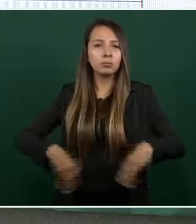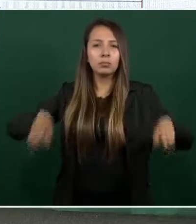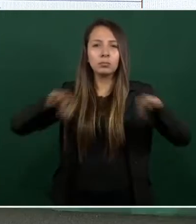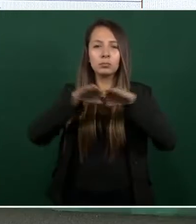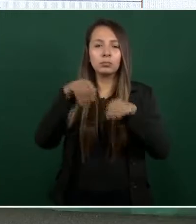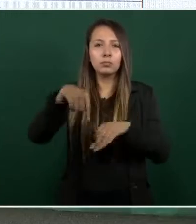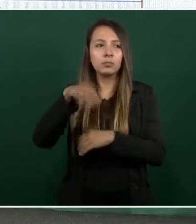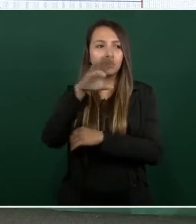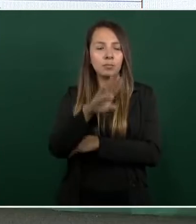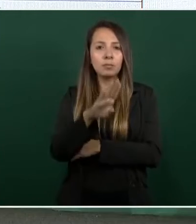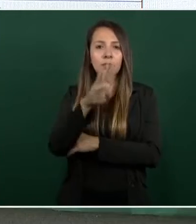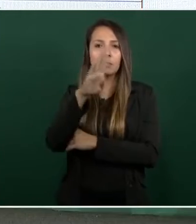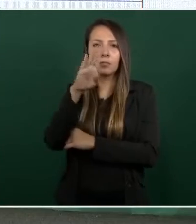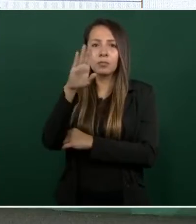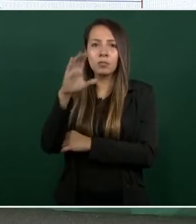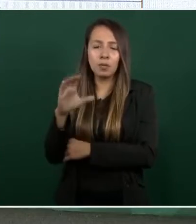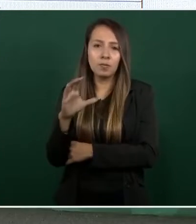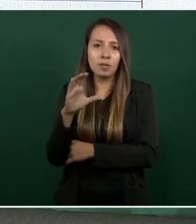California